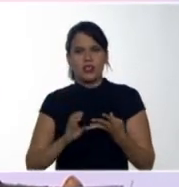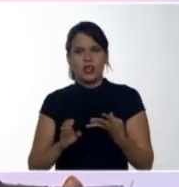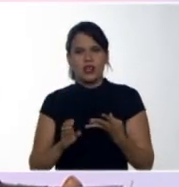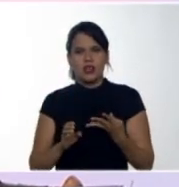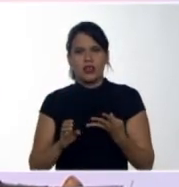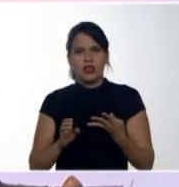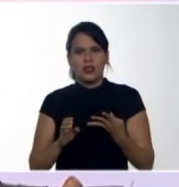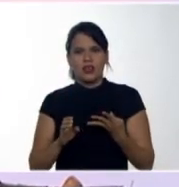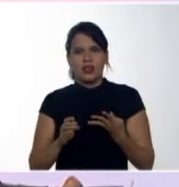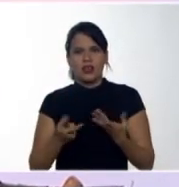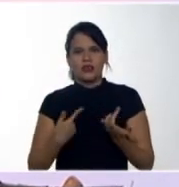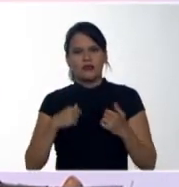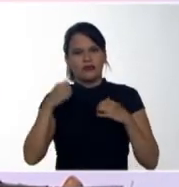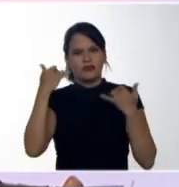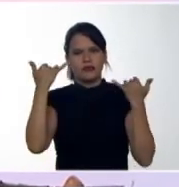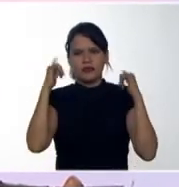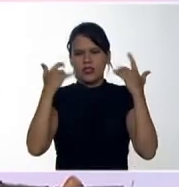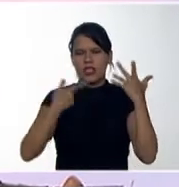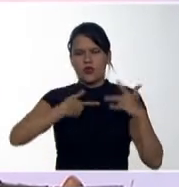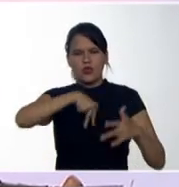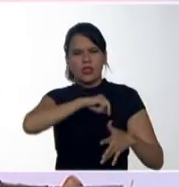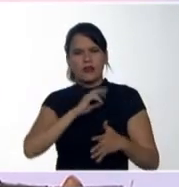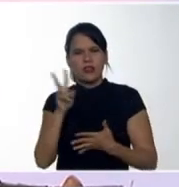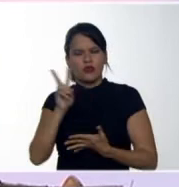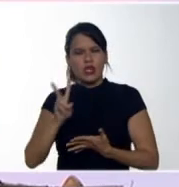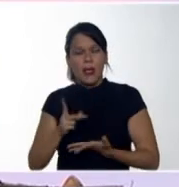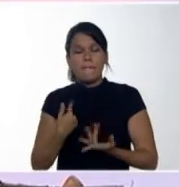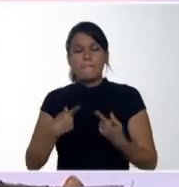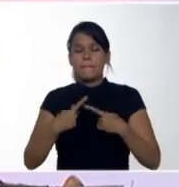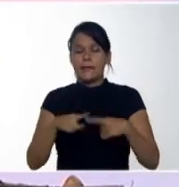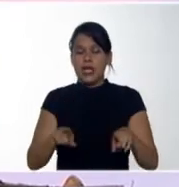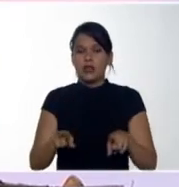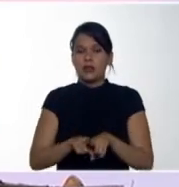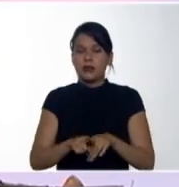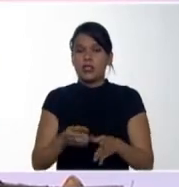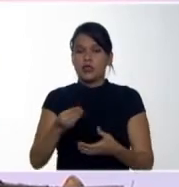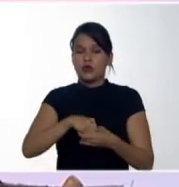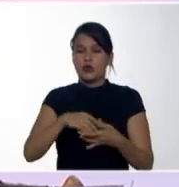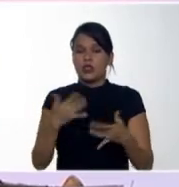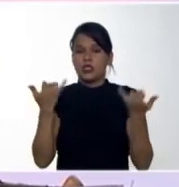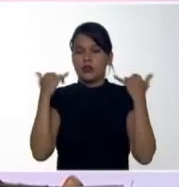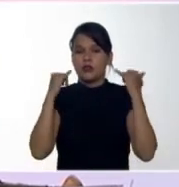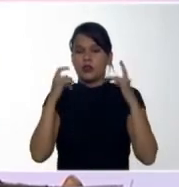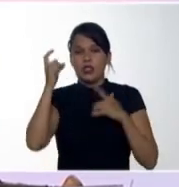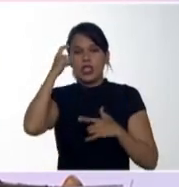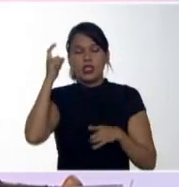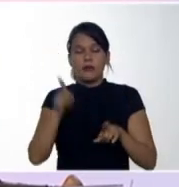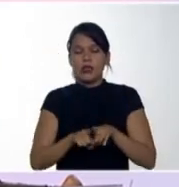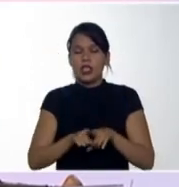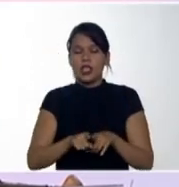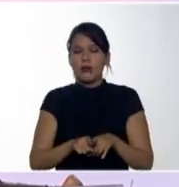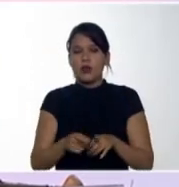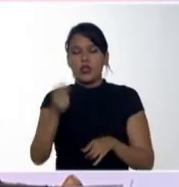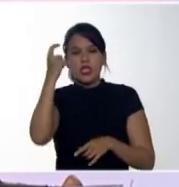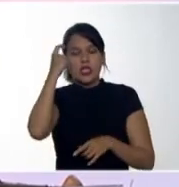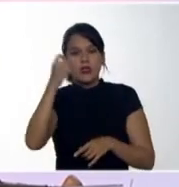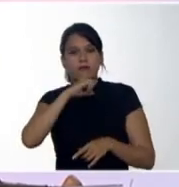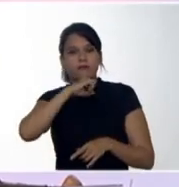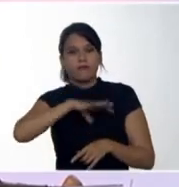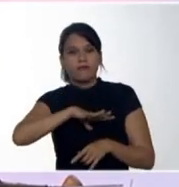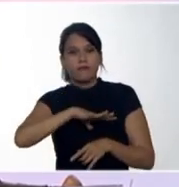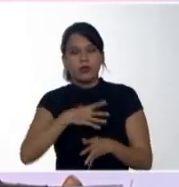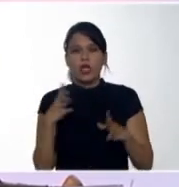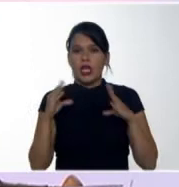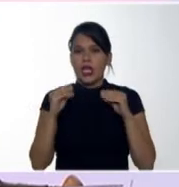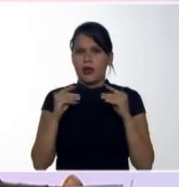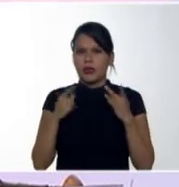un emblema de nuestra venezolanidad, pero además, dentro de las efemérides también tenemos fechas históricas que hablan